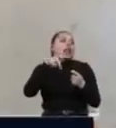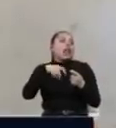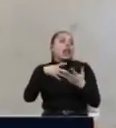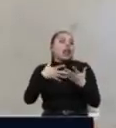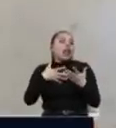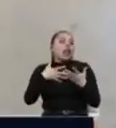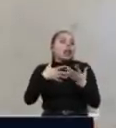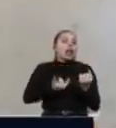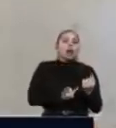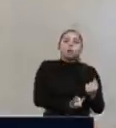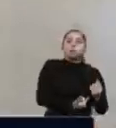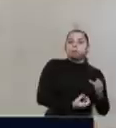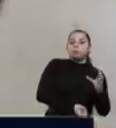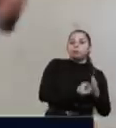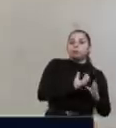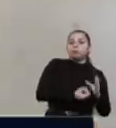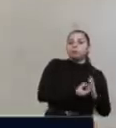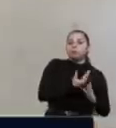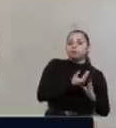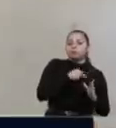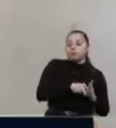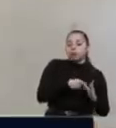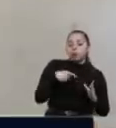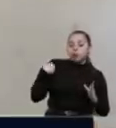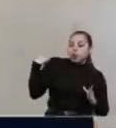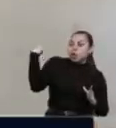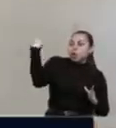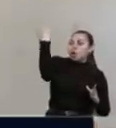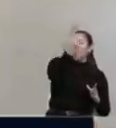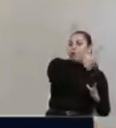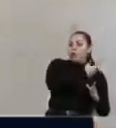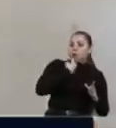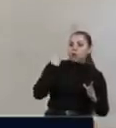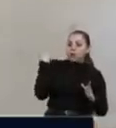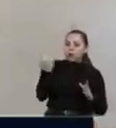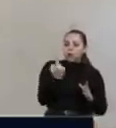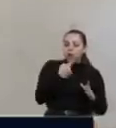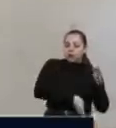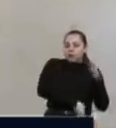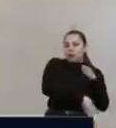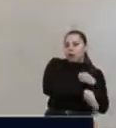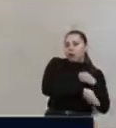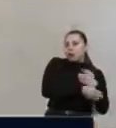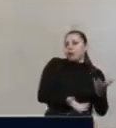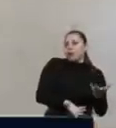la producción y todo lo que está alrededor va a continuar.